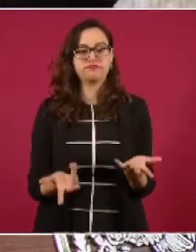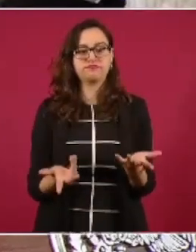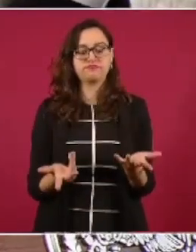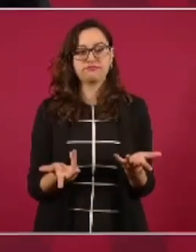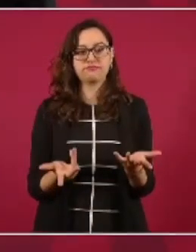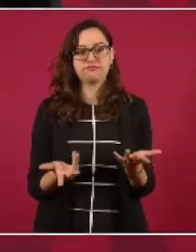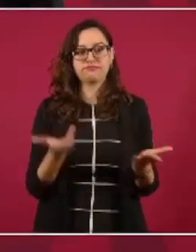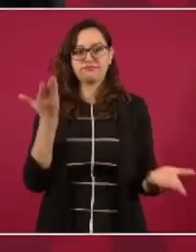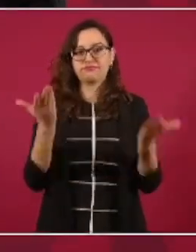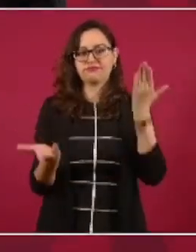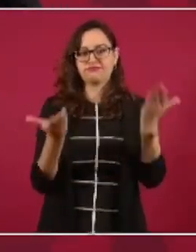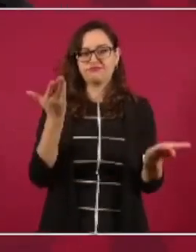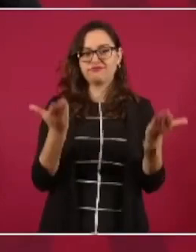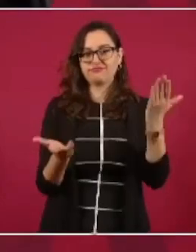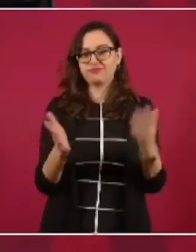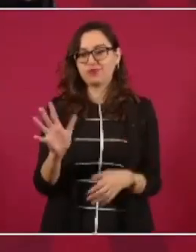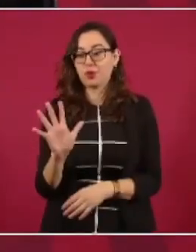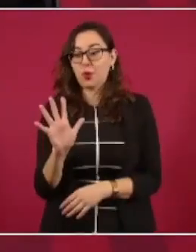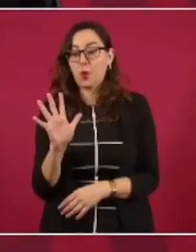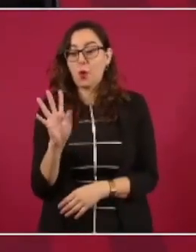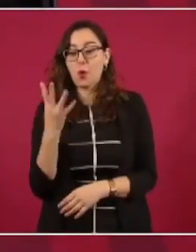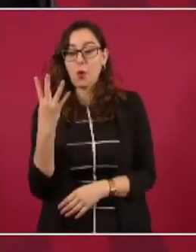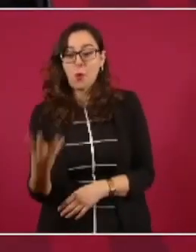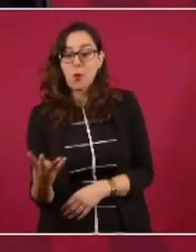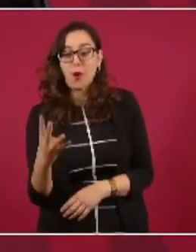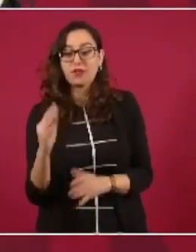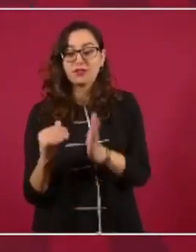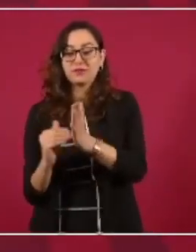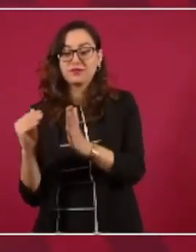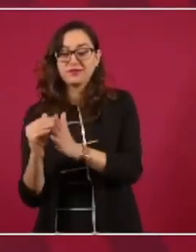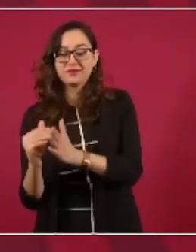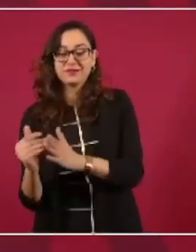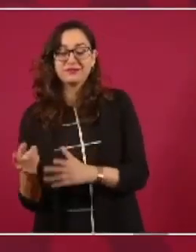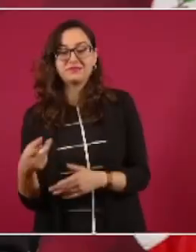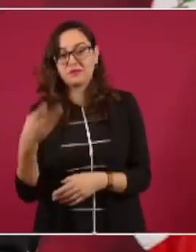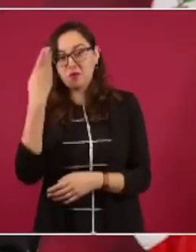millones a 40 millones.